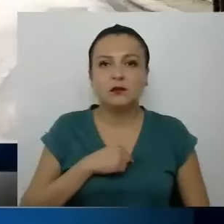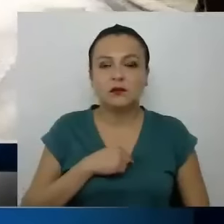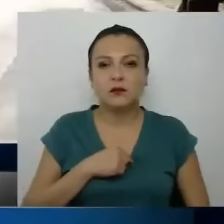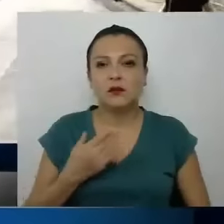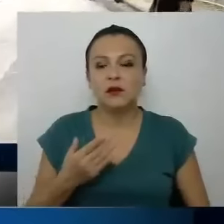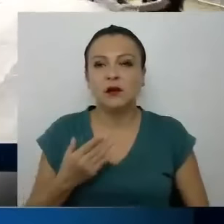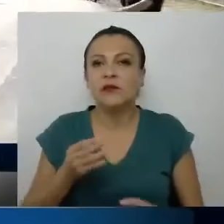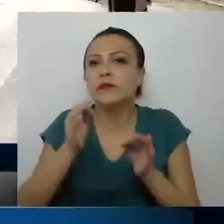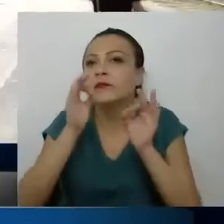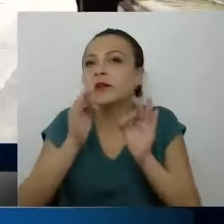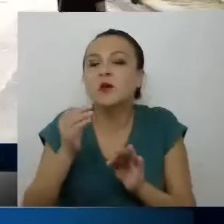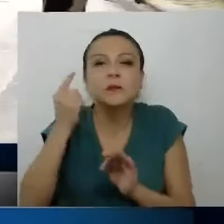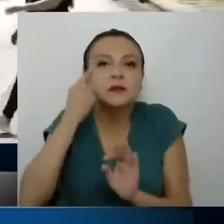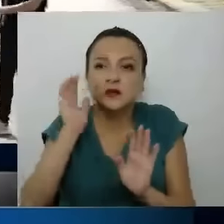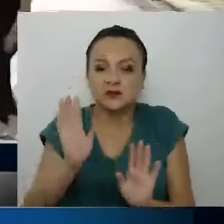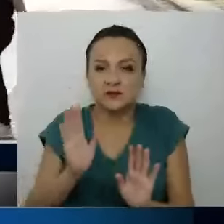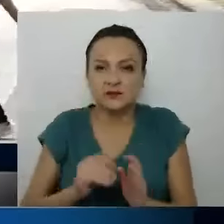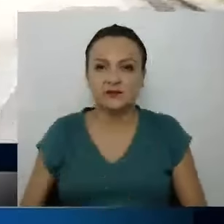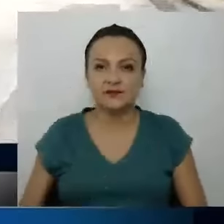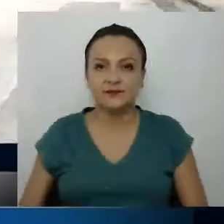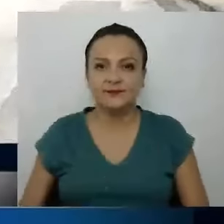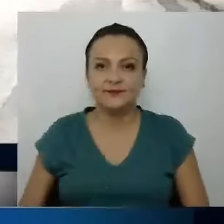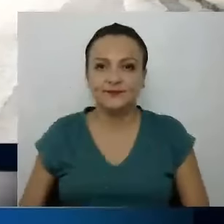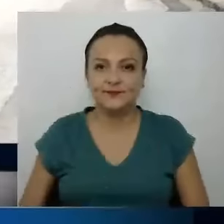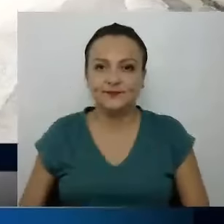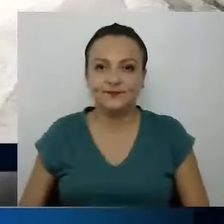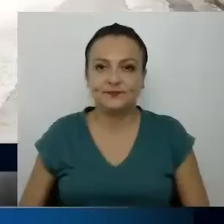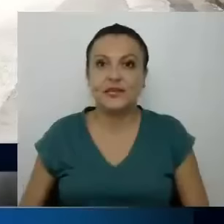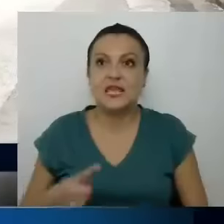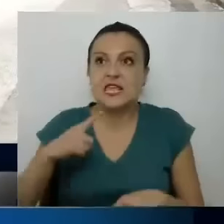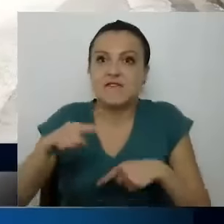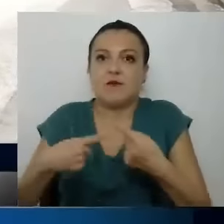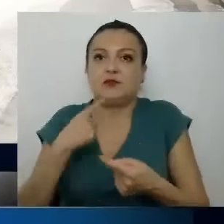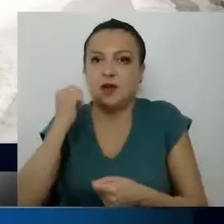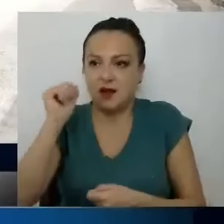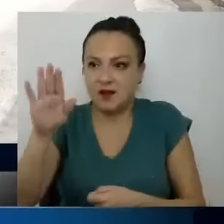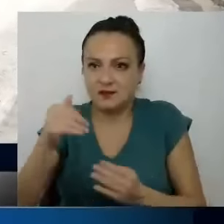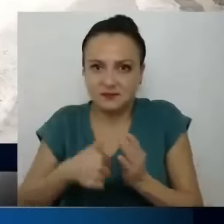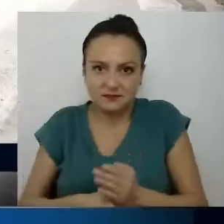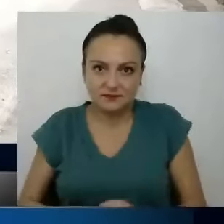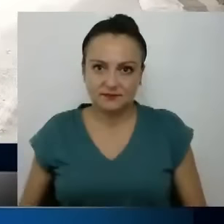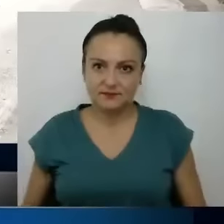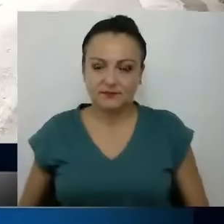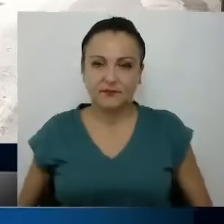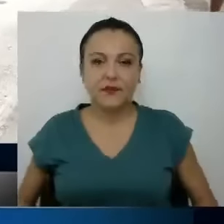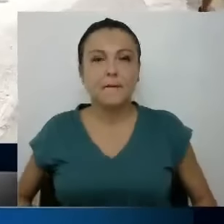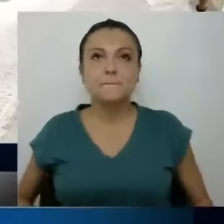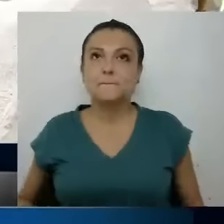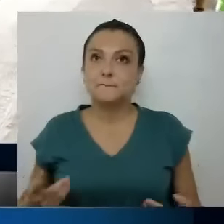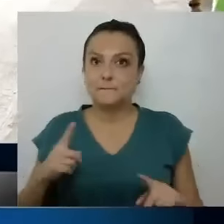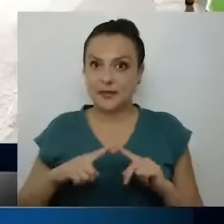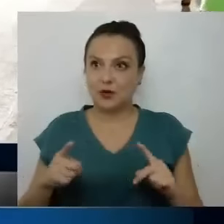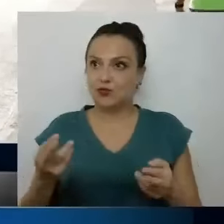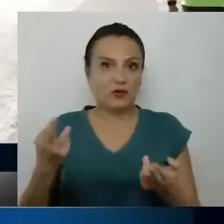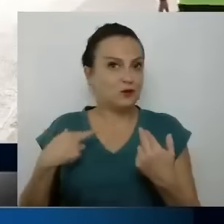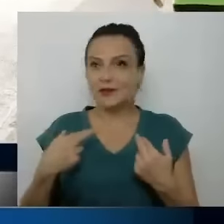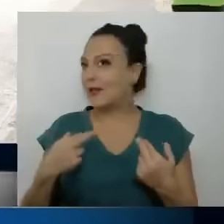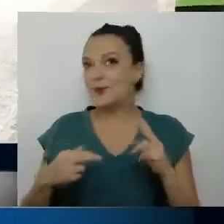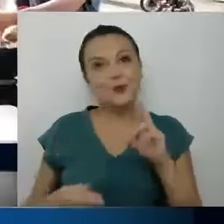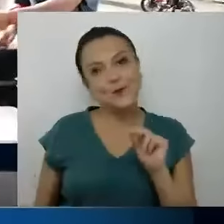dábamos por un hecho que íbamos a ganar el proceso electoral. Sin embargo, los resultados no fueron